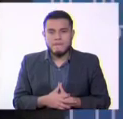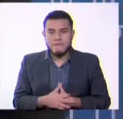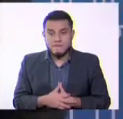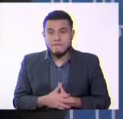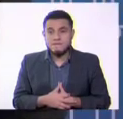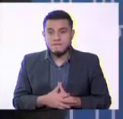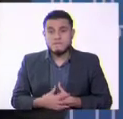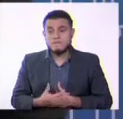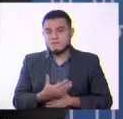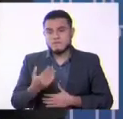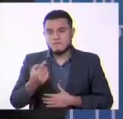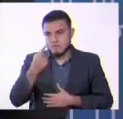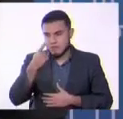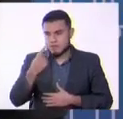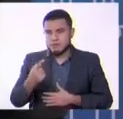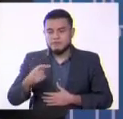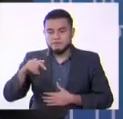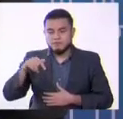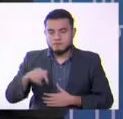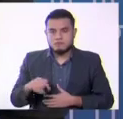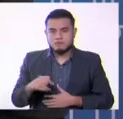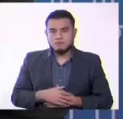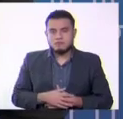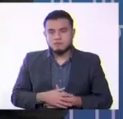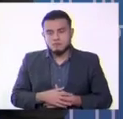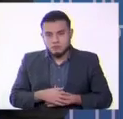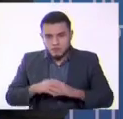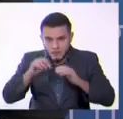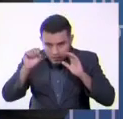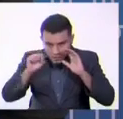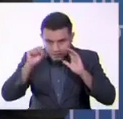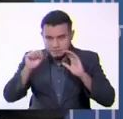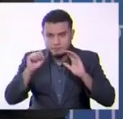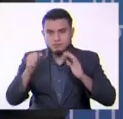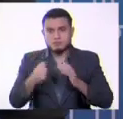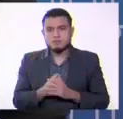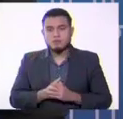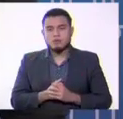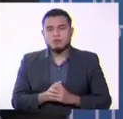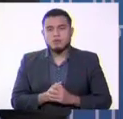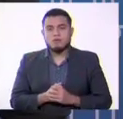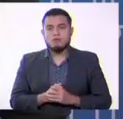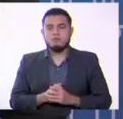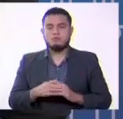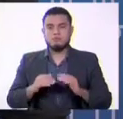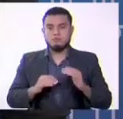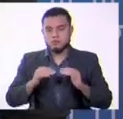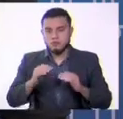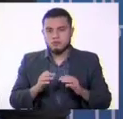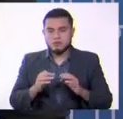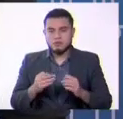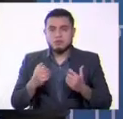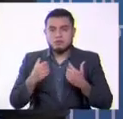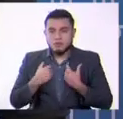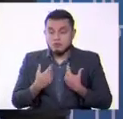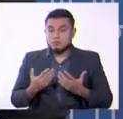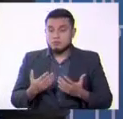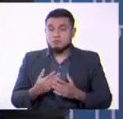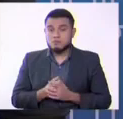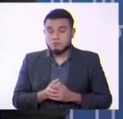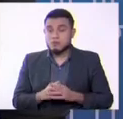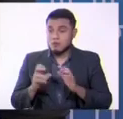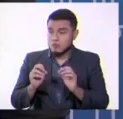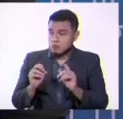Como hemos notado en estos cortos, la producción cineasta también ha tenido la posibilidad de